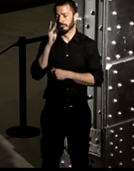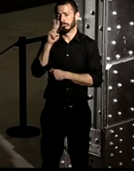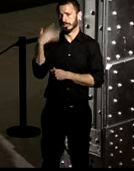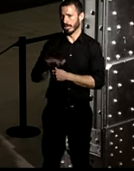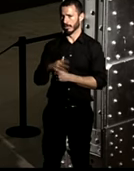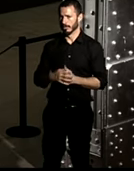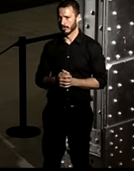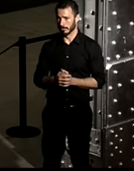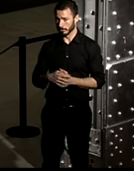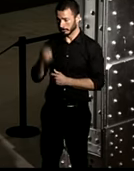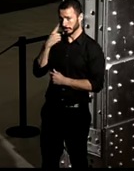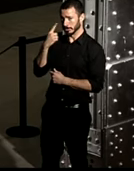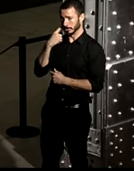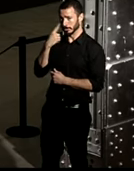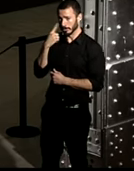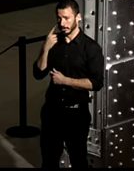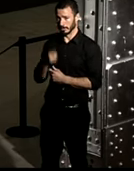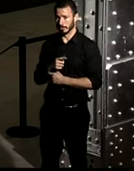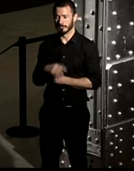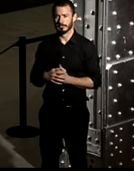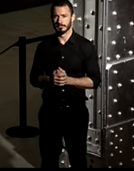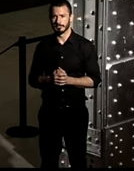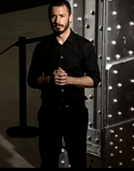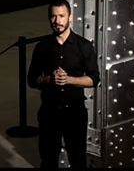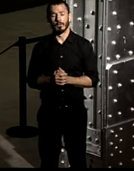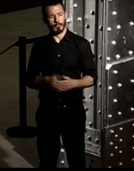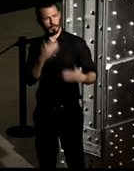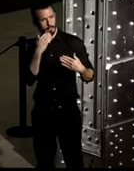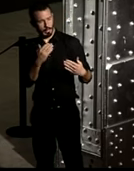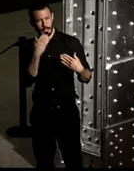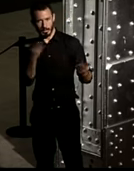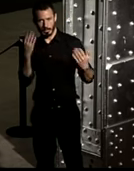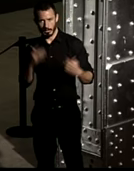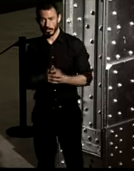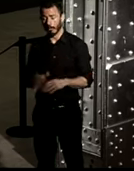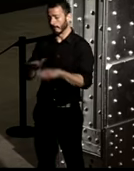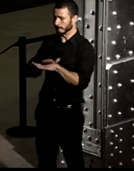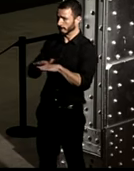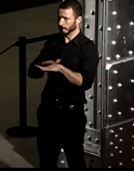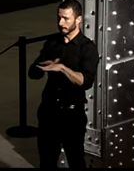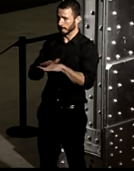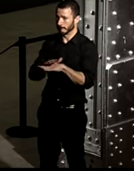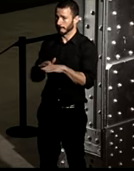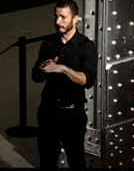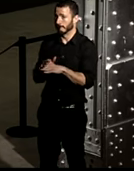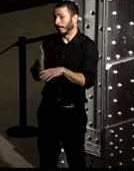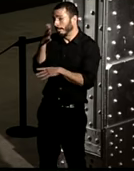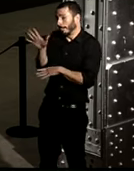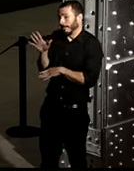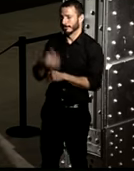Mira, a ver si lo matan enseguida. Vaya, muchas gracias. Lo siento. Spoiler.